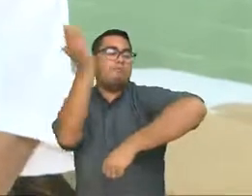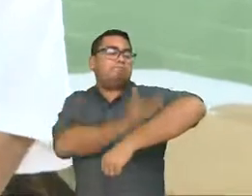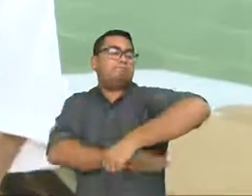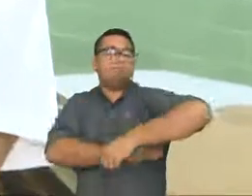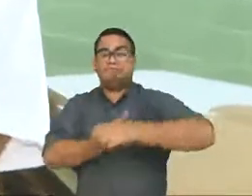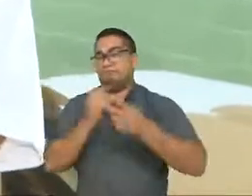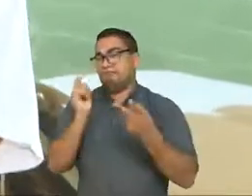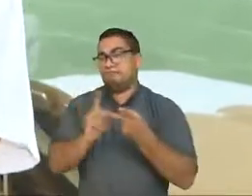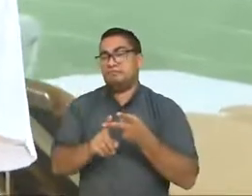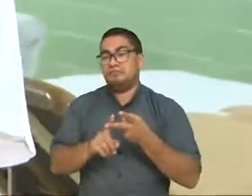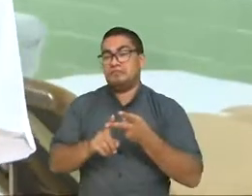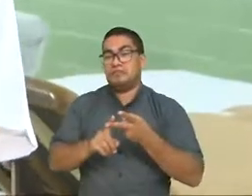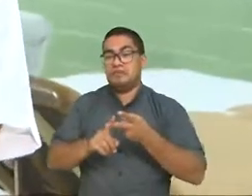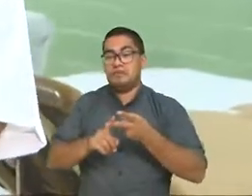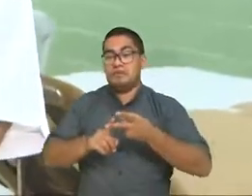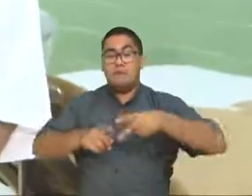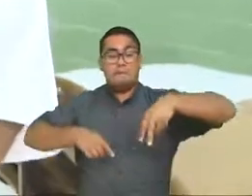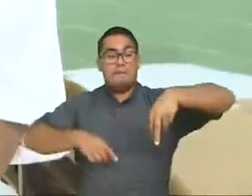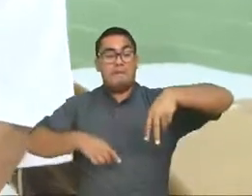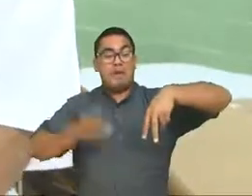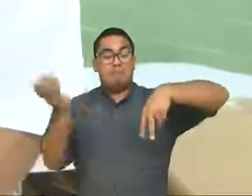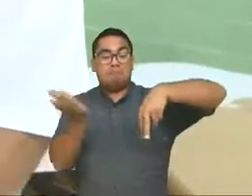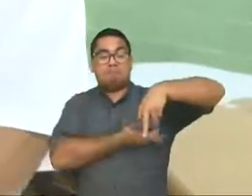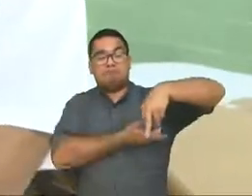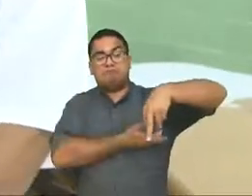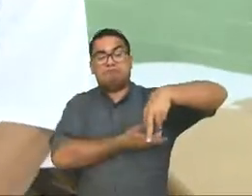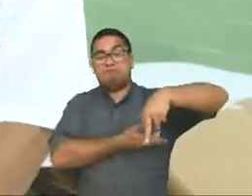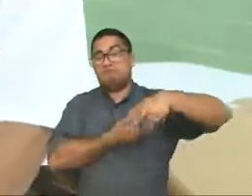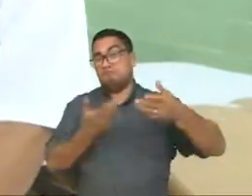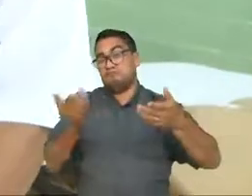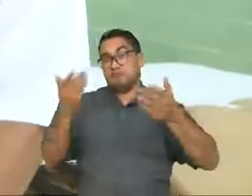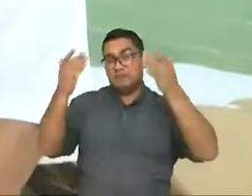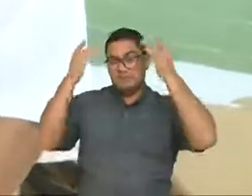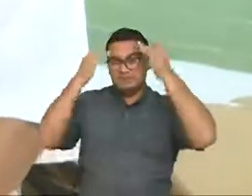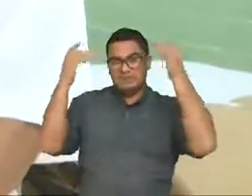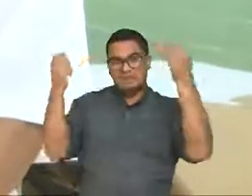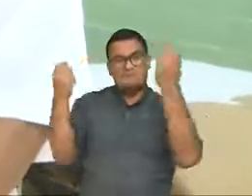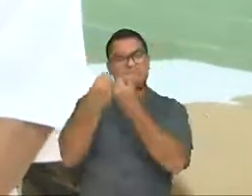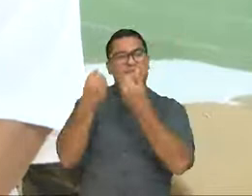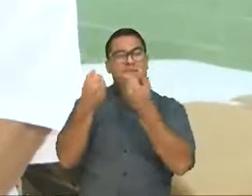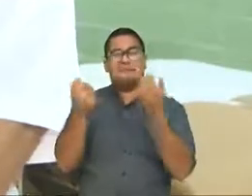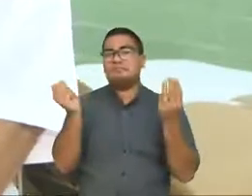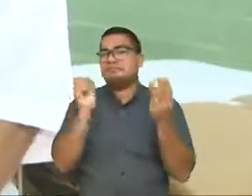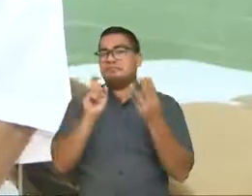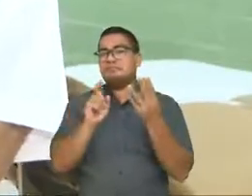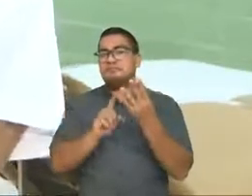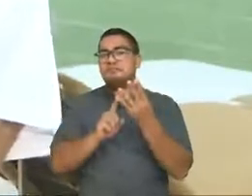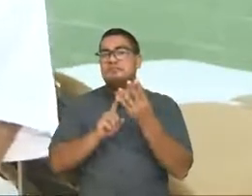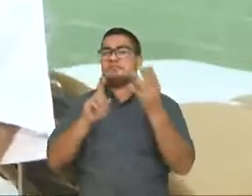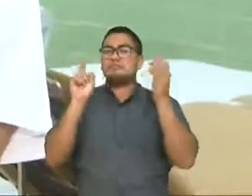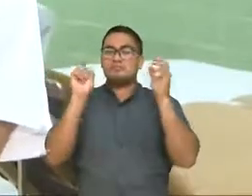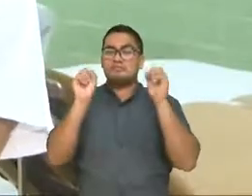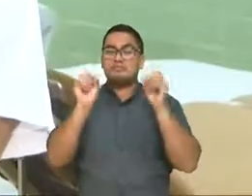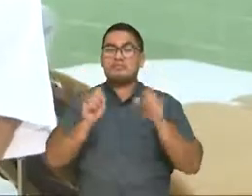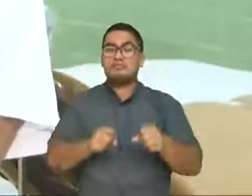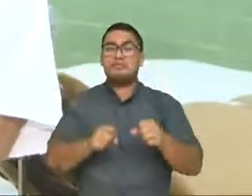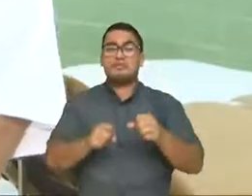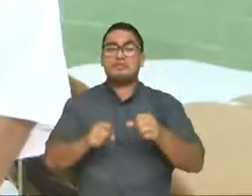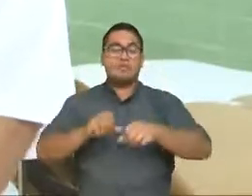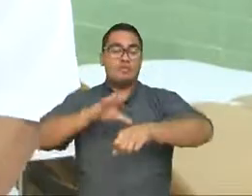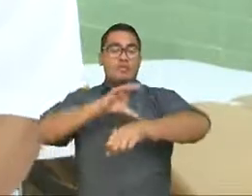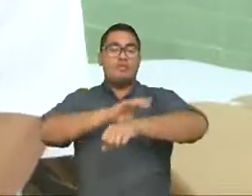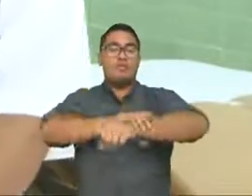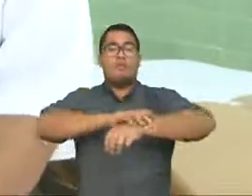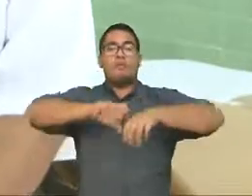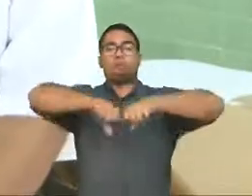una amputación de su miembro superior, un traumatismo craneoencefálico, puede quedar con un problema de una fractura de